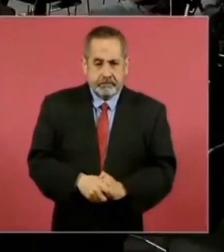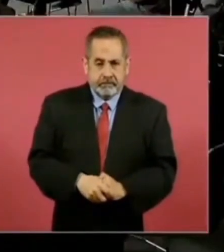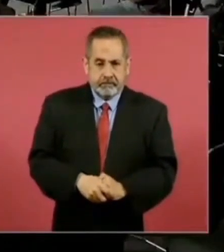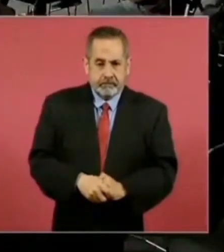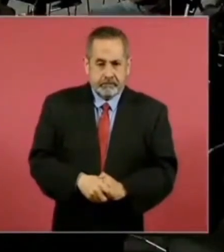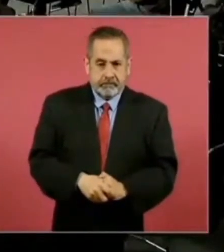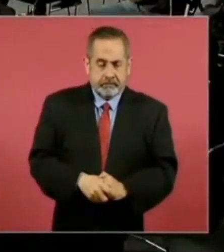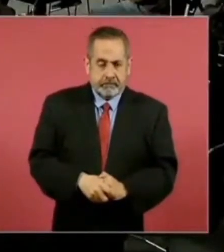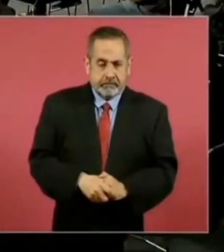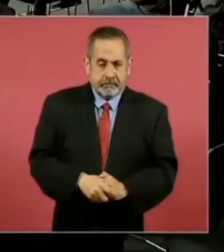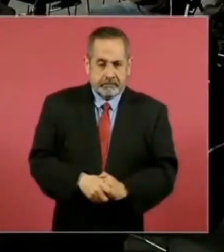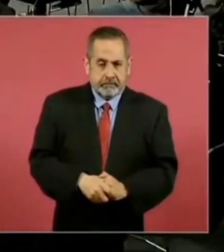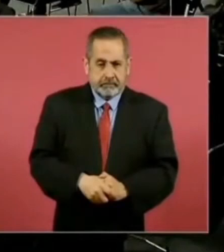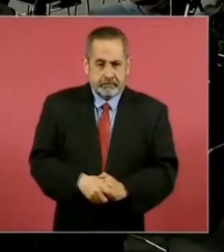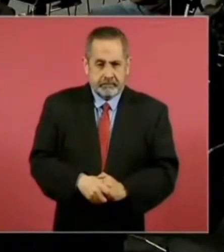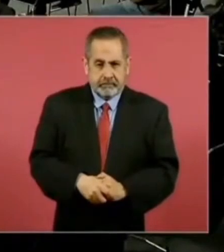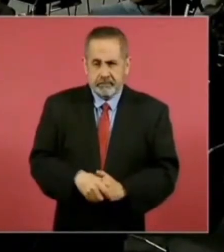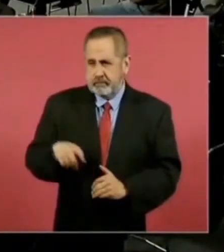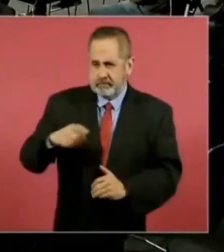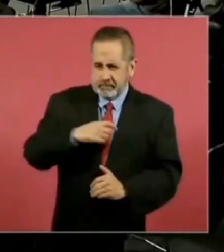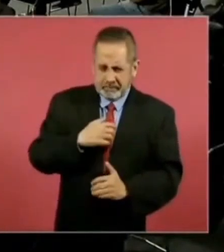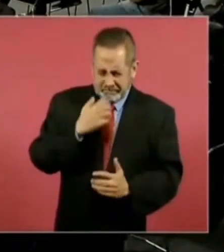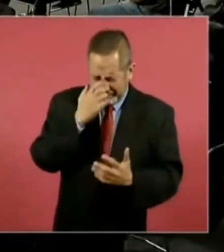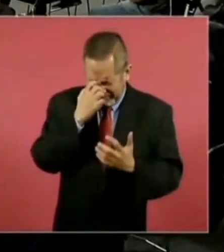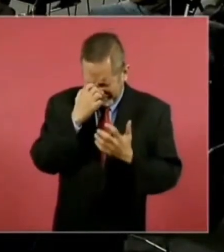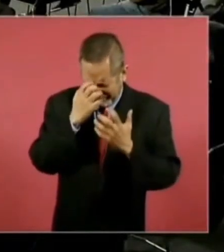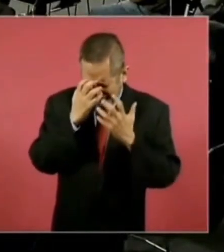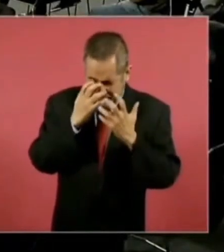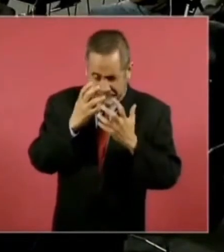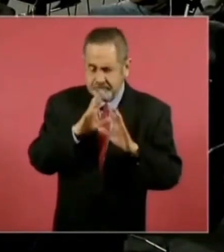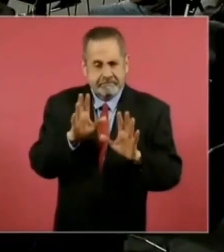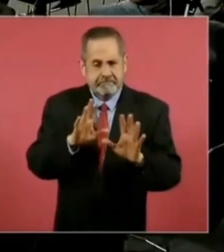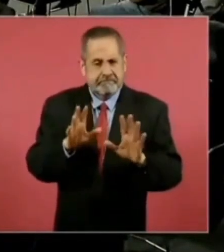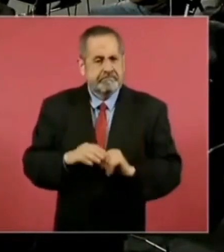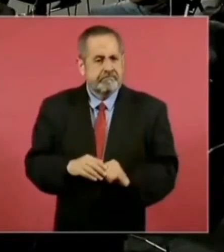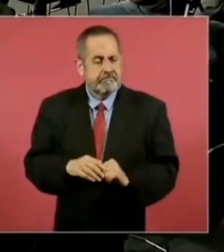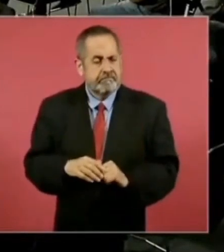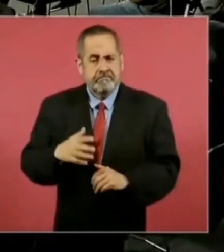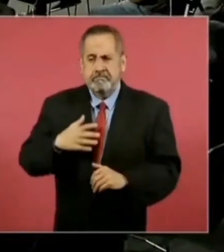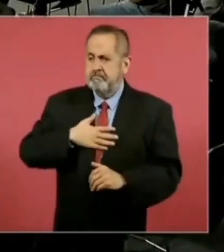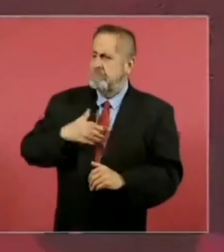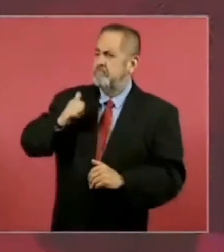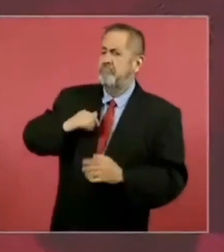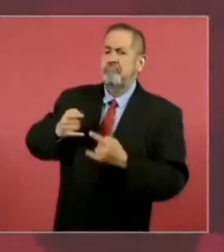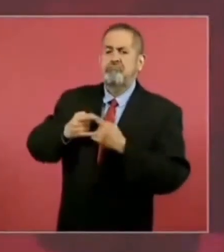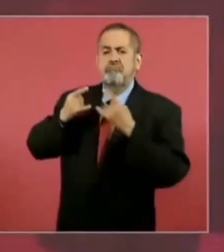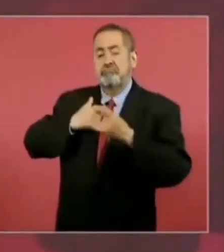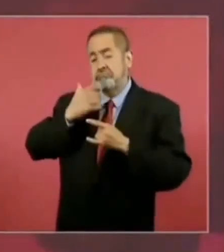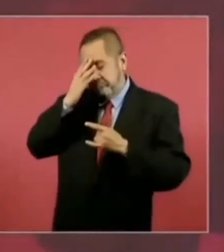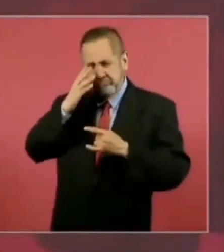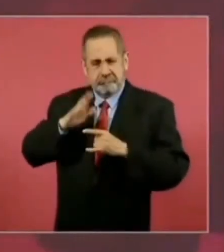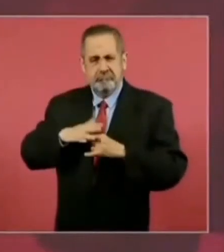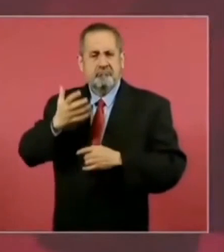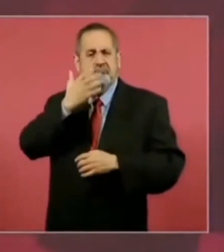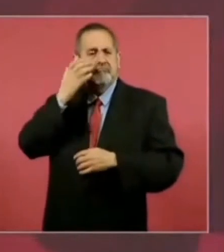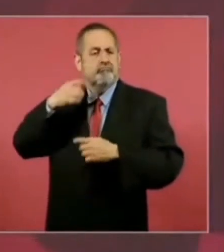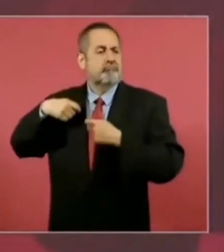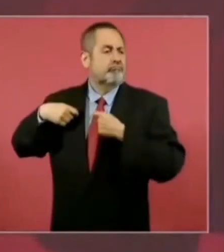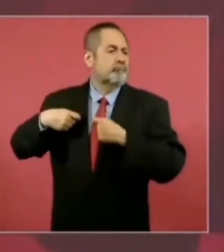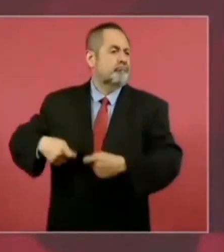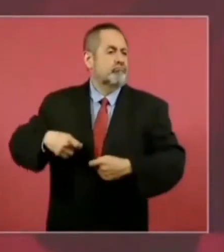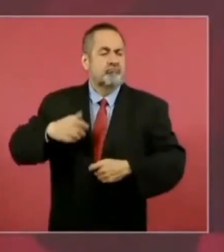Y no avergonzarnos de nuestro pasado, de nuestras tradiciones, de